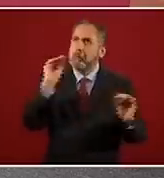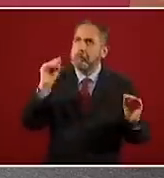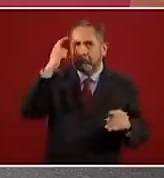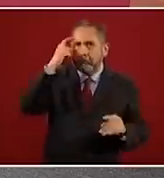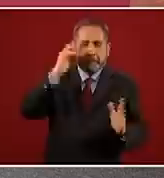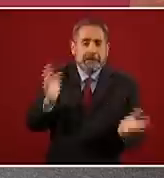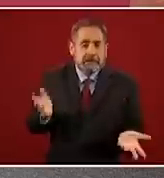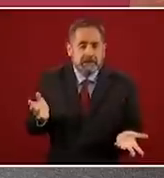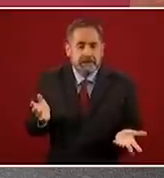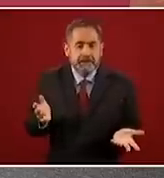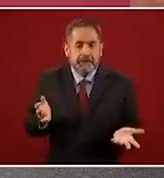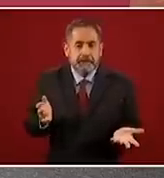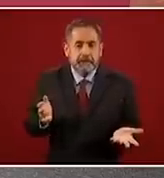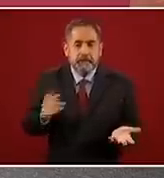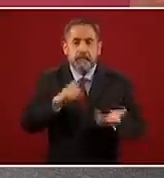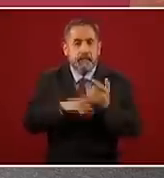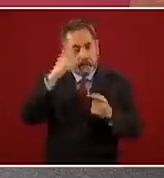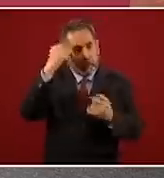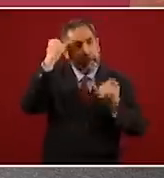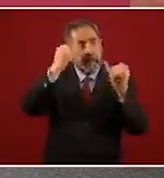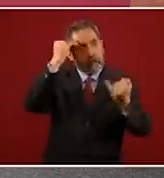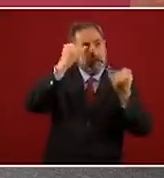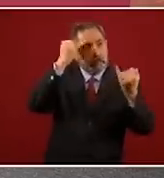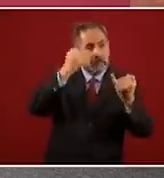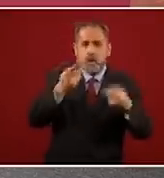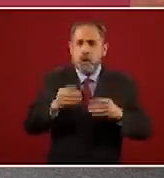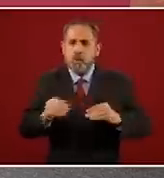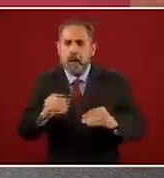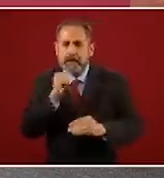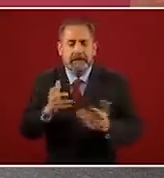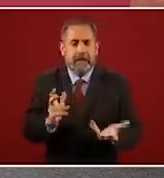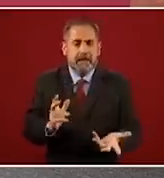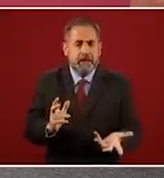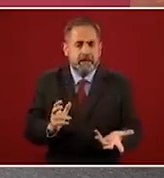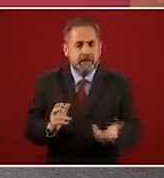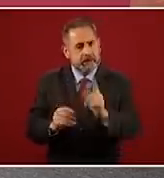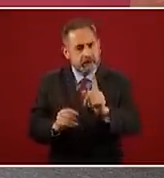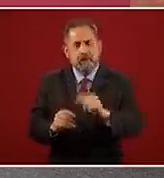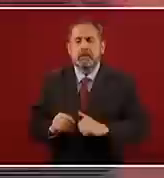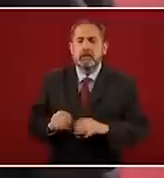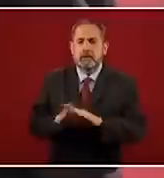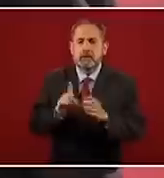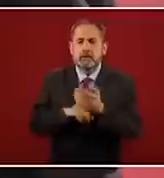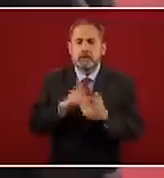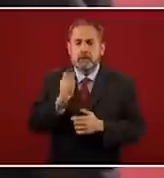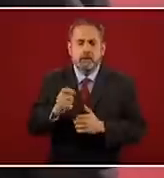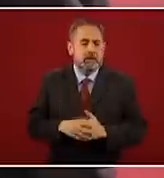que solo son teóricos o cuando muchos llegan